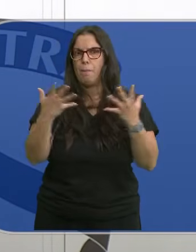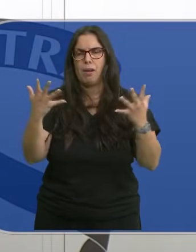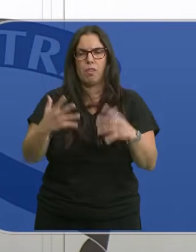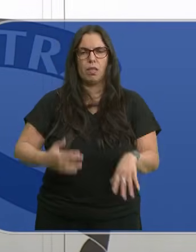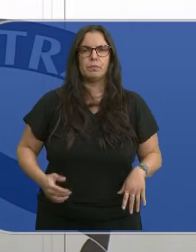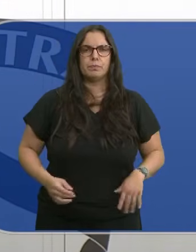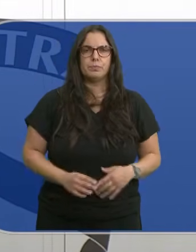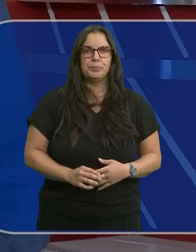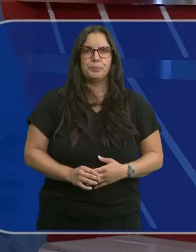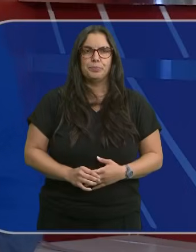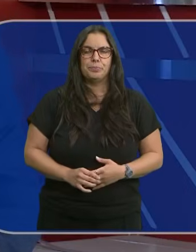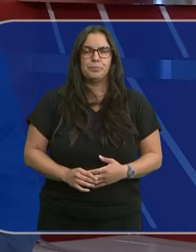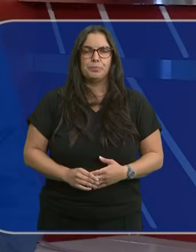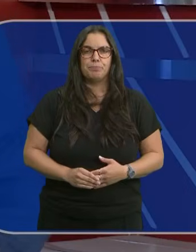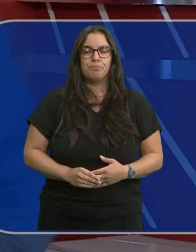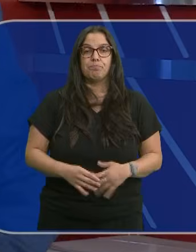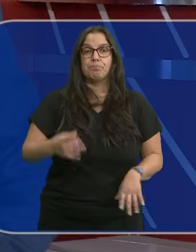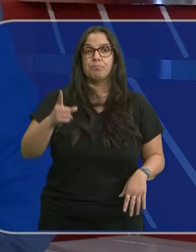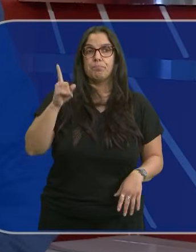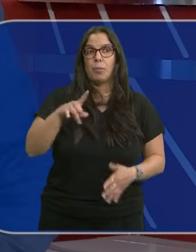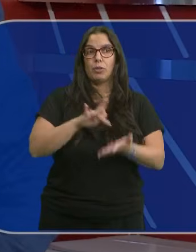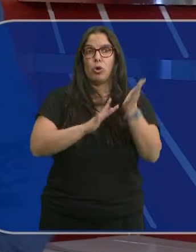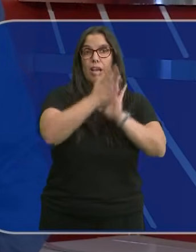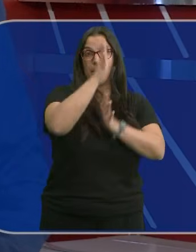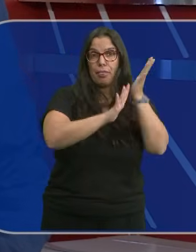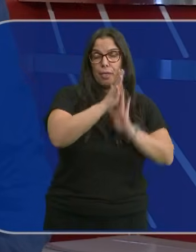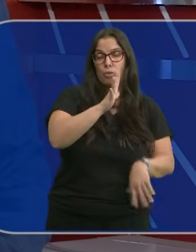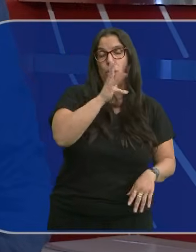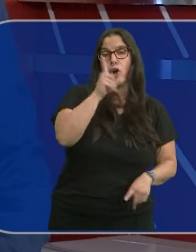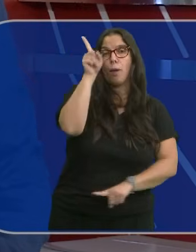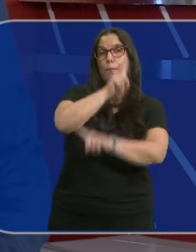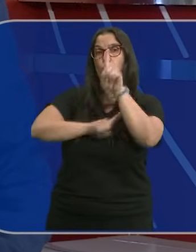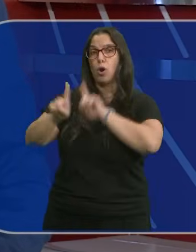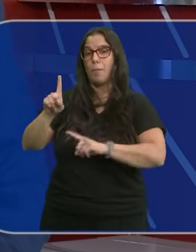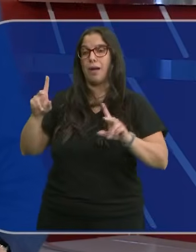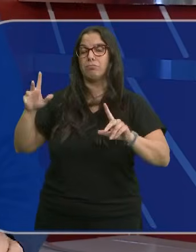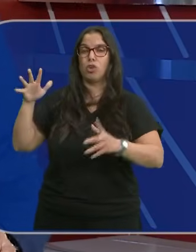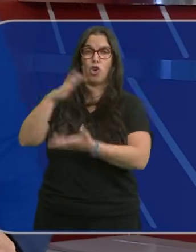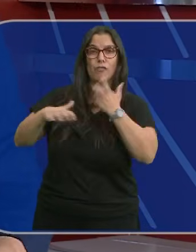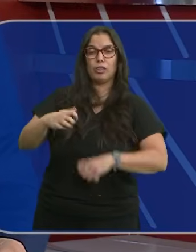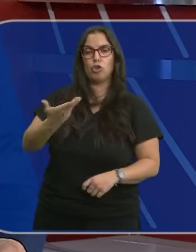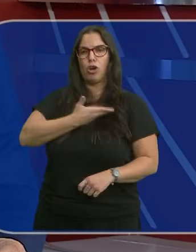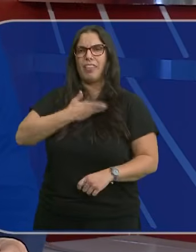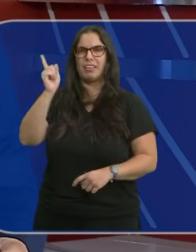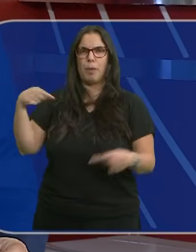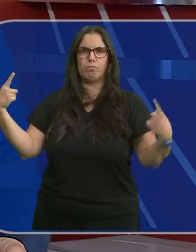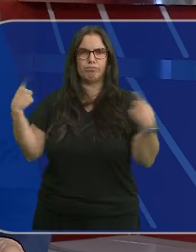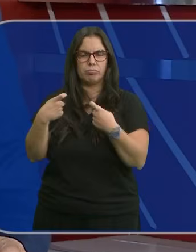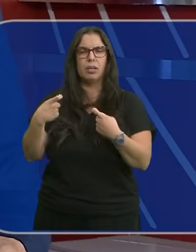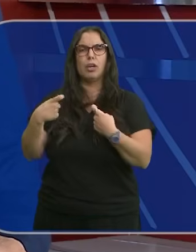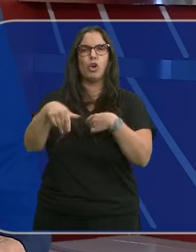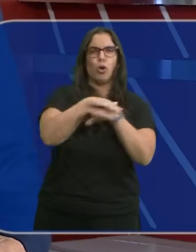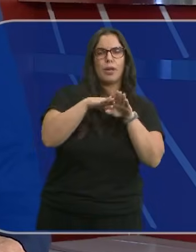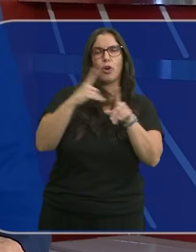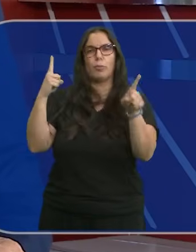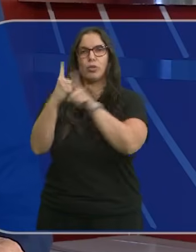emergencia. Al igual que ocurrió con los incendios, ahora el conflicto en Gaza sigue enfrentando a gobierno y oposición. PP y Vox